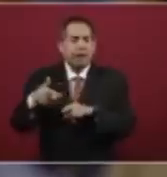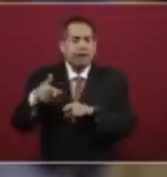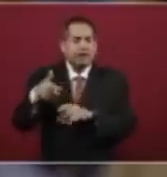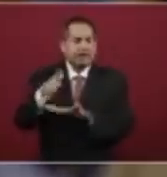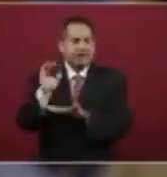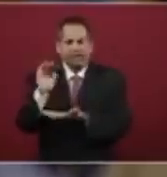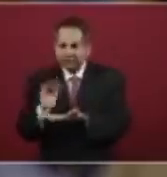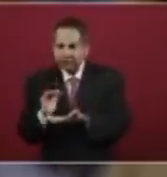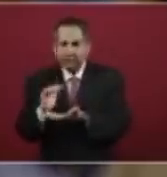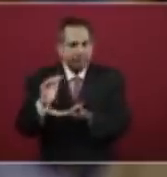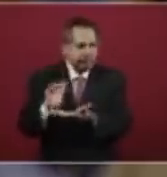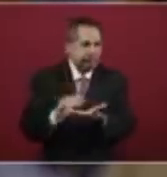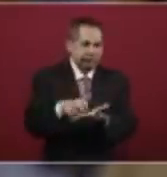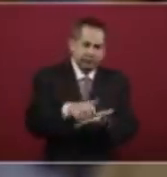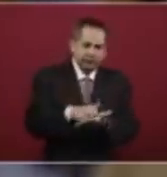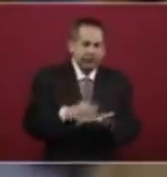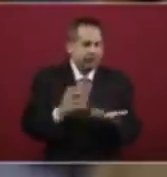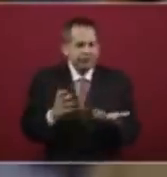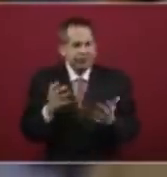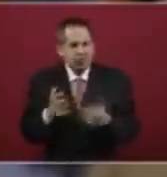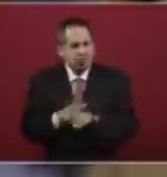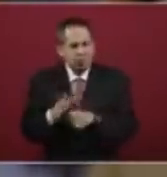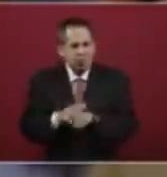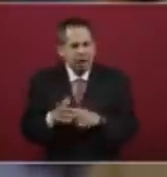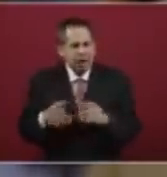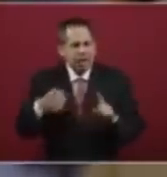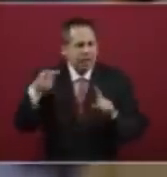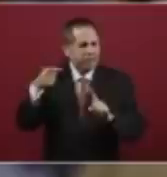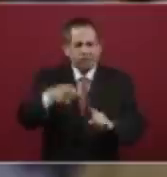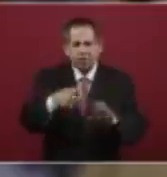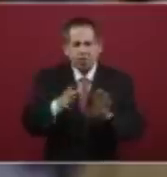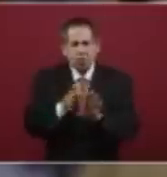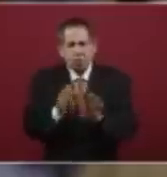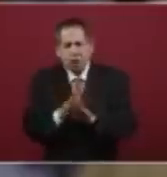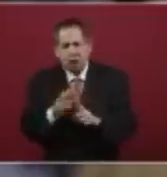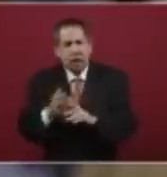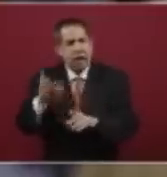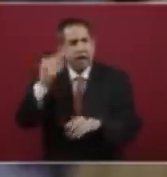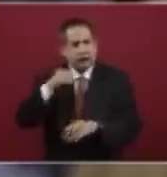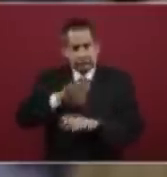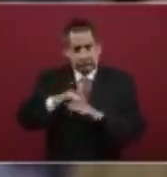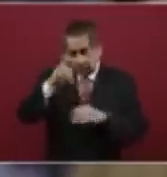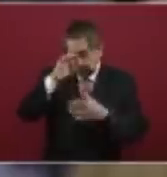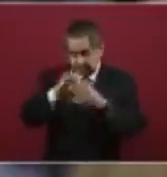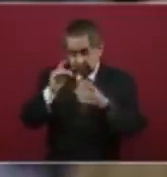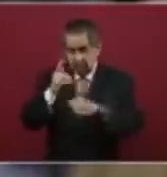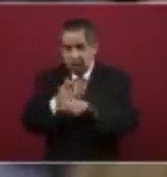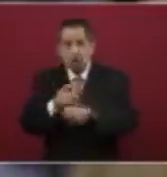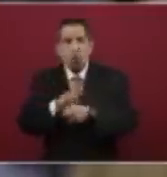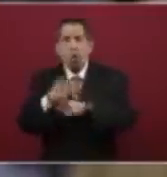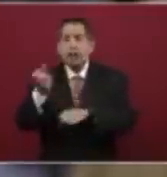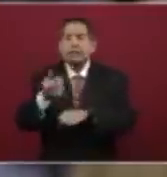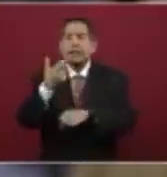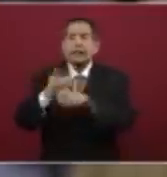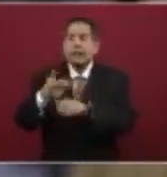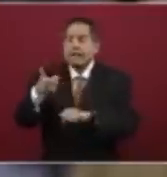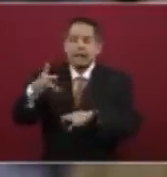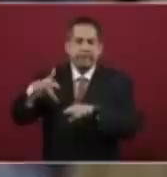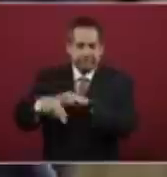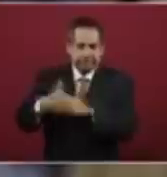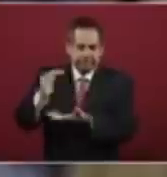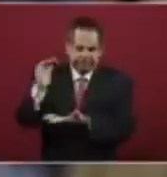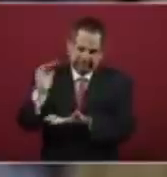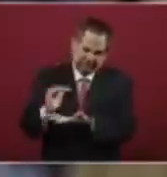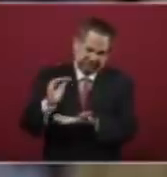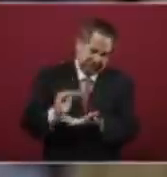y enfocado en qué áreas, si ya se tiene determinado qué secretarías van a sufrir estos recortes y si